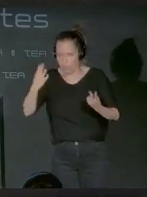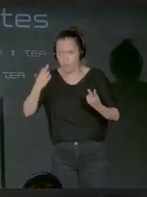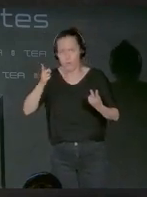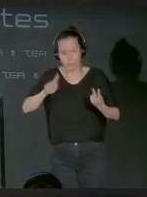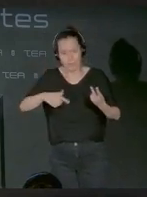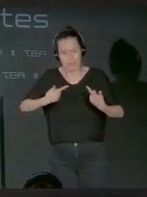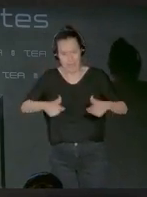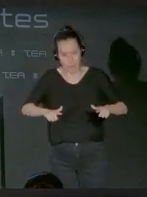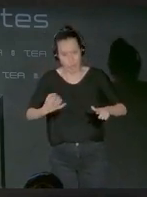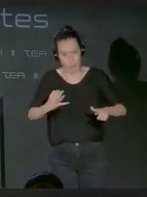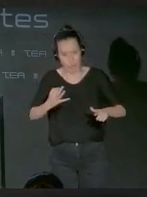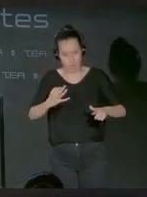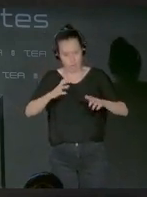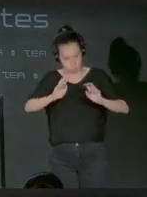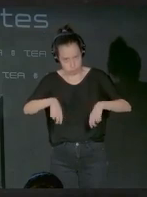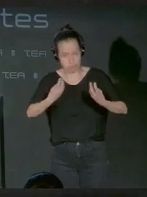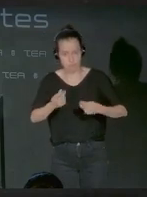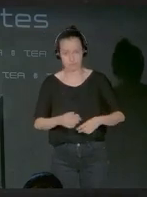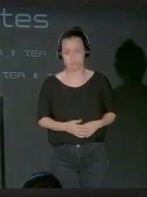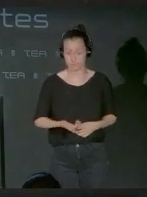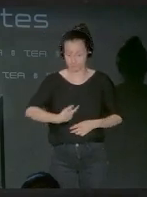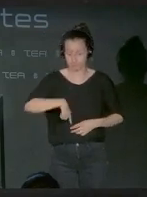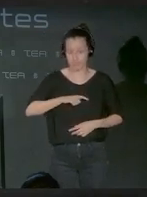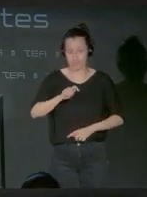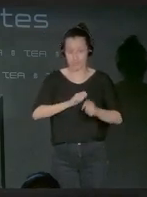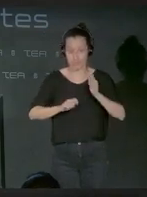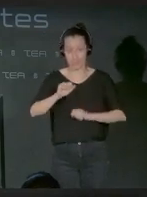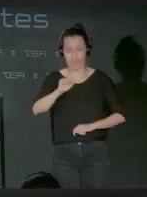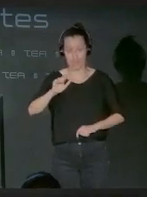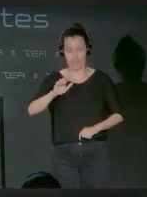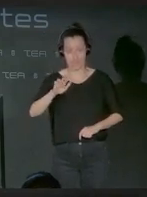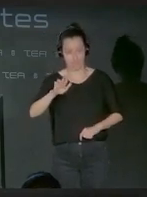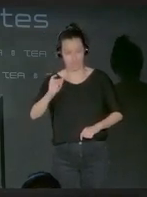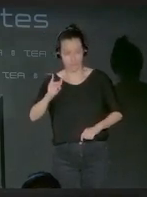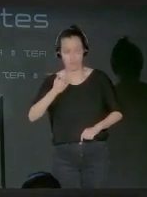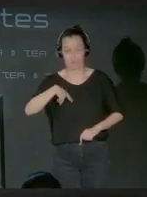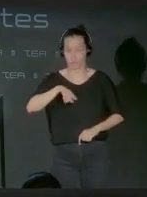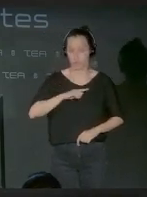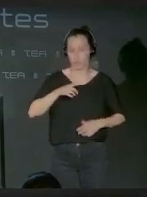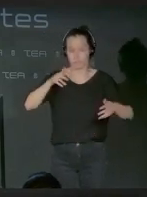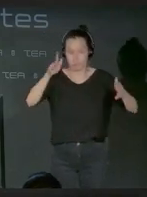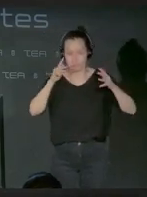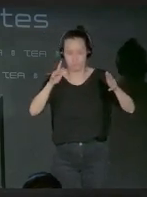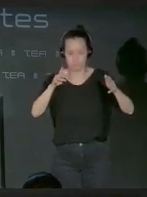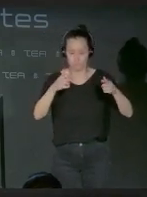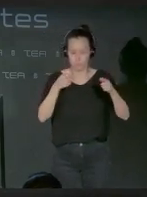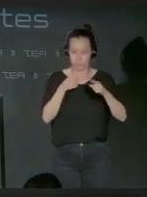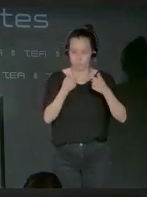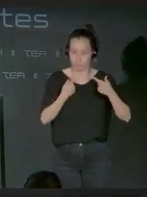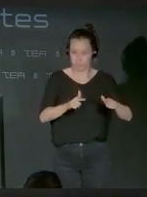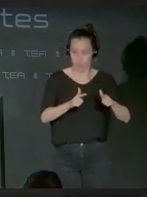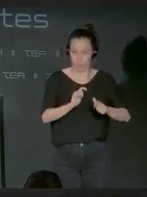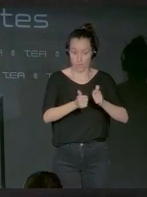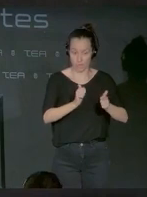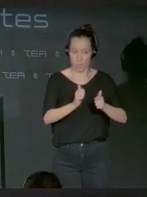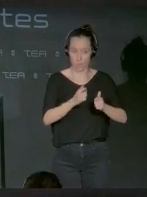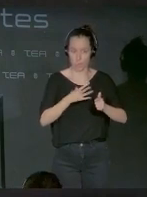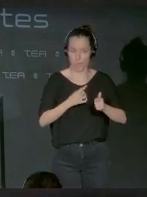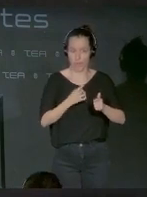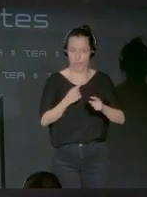sector desde ahí hemos hecho una serie de sugerencias para hacer que el sector del videojuego en España alcance el siguiente